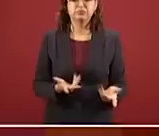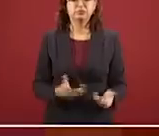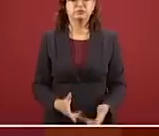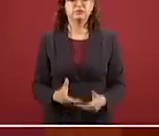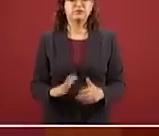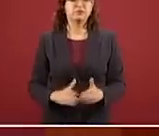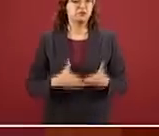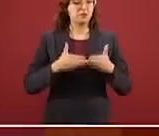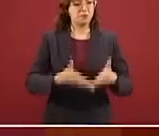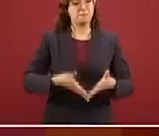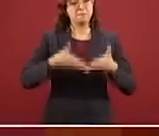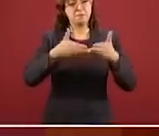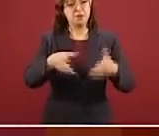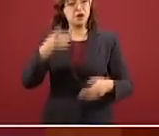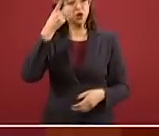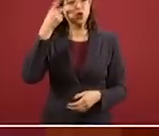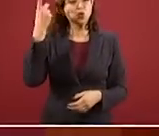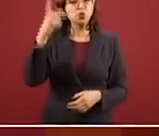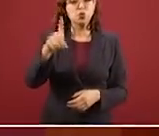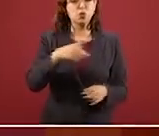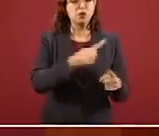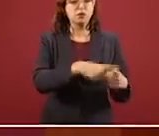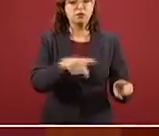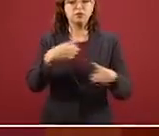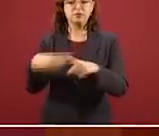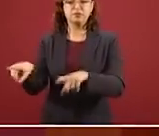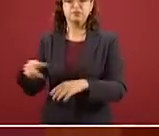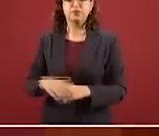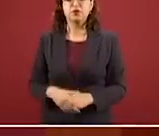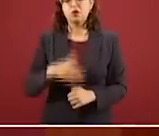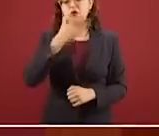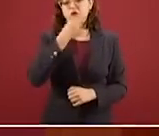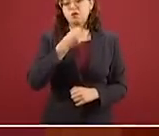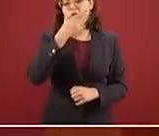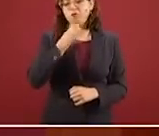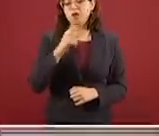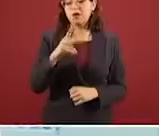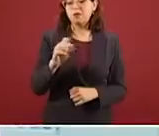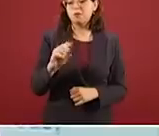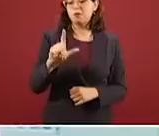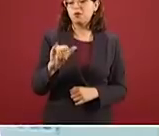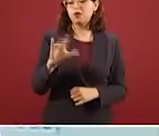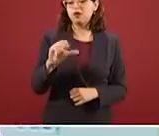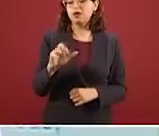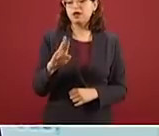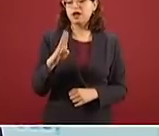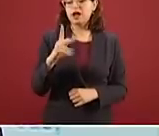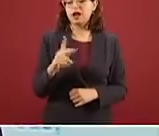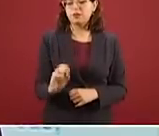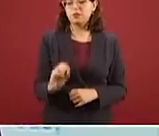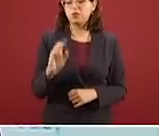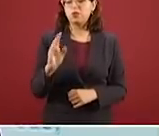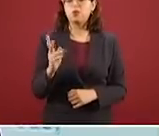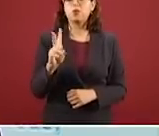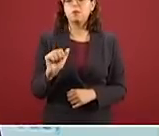dueño de embarcaciones, don Policarpo Valenzuela, en Tabasco, llegó a